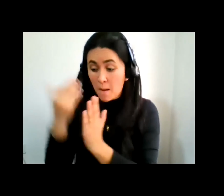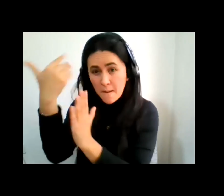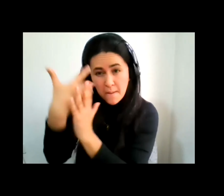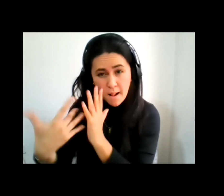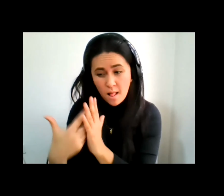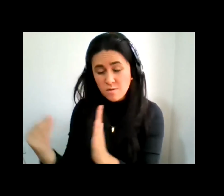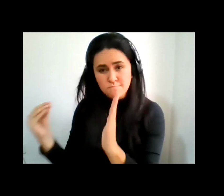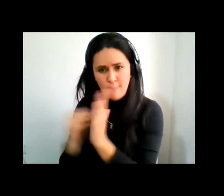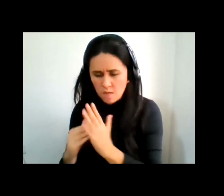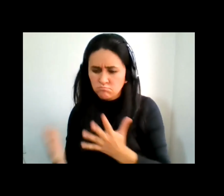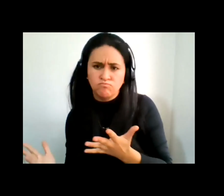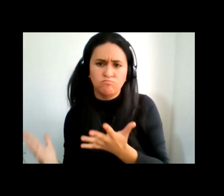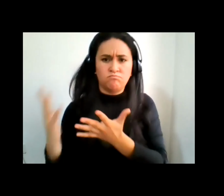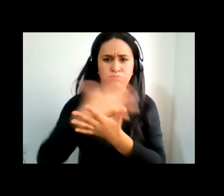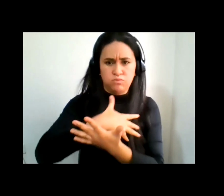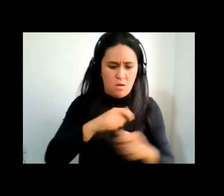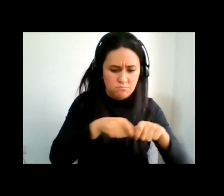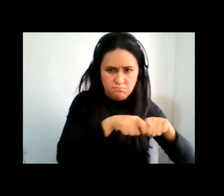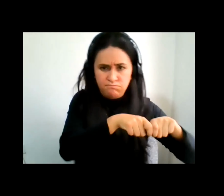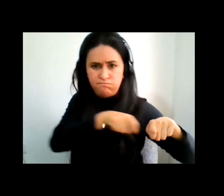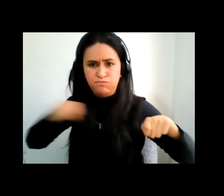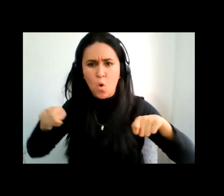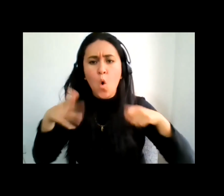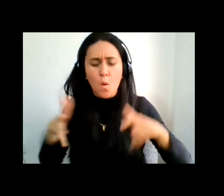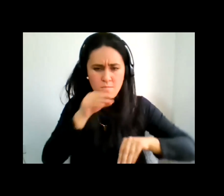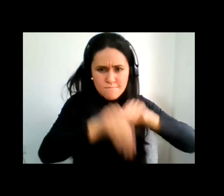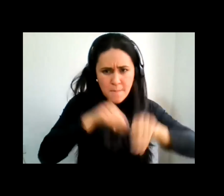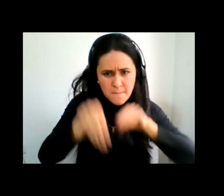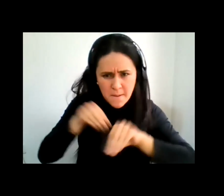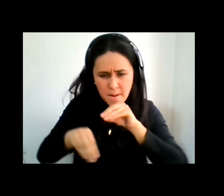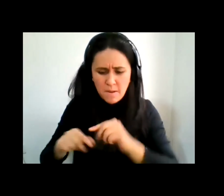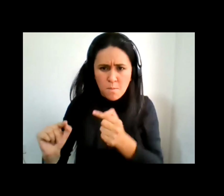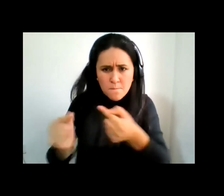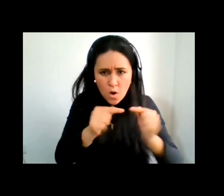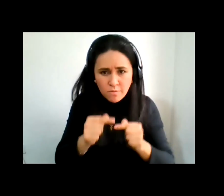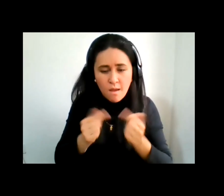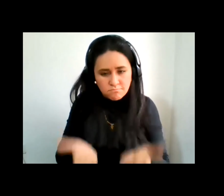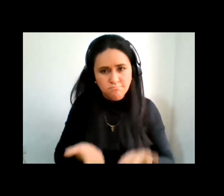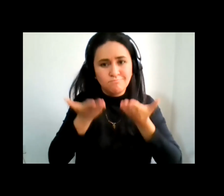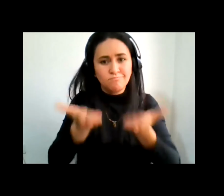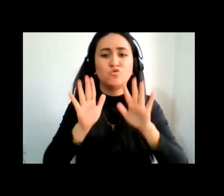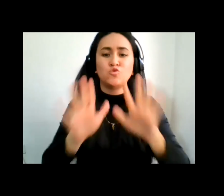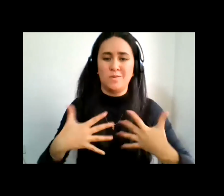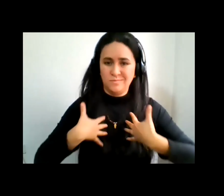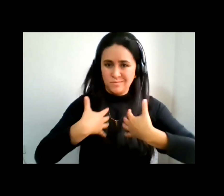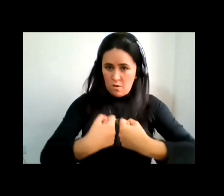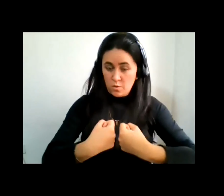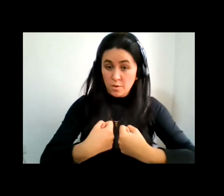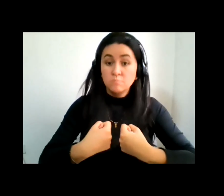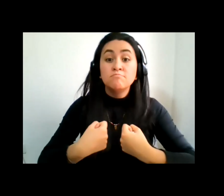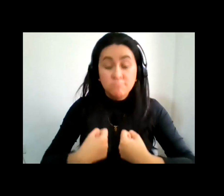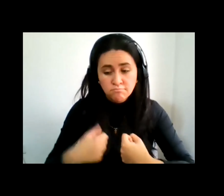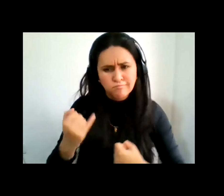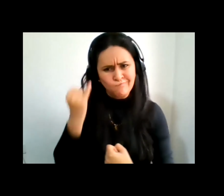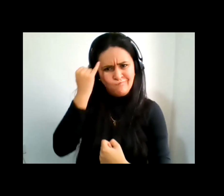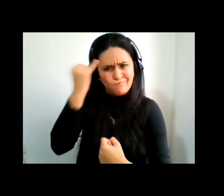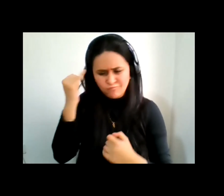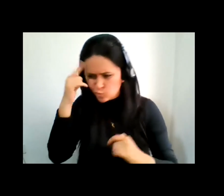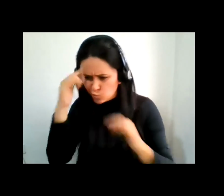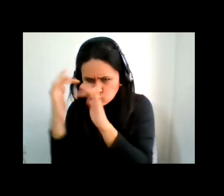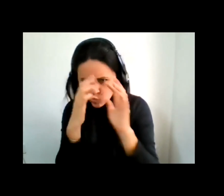distintas etapas del ciclo de formulación de políticas de salud. Bueno, las iniciativas que estamos implementando desde